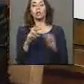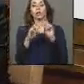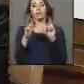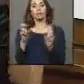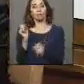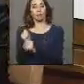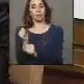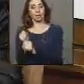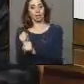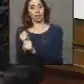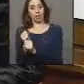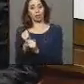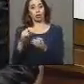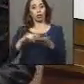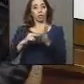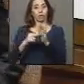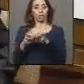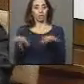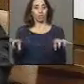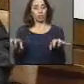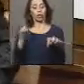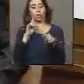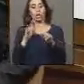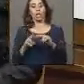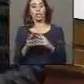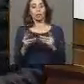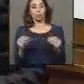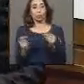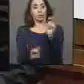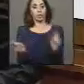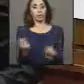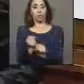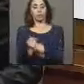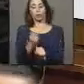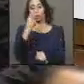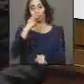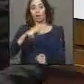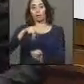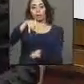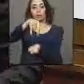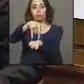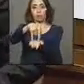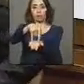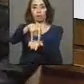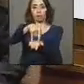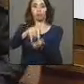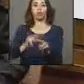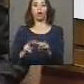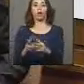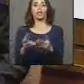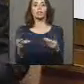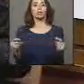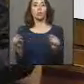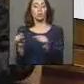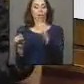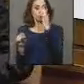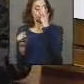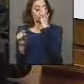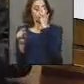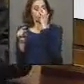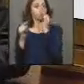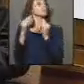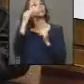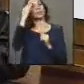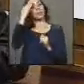del trabajo las tienen que resolver los trabajadores. No corresponde al Parlamento ser el factor de resolución de aquello. El